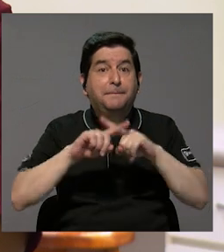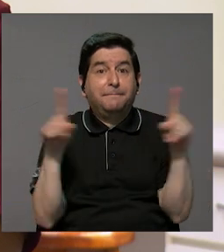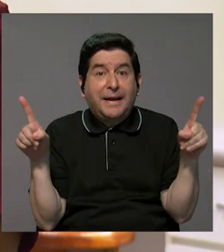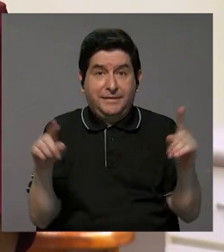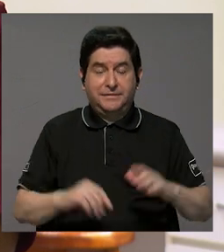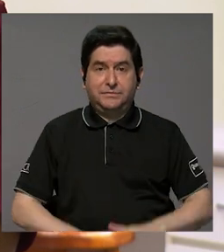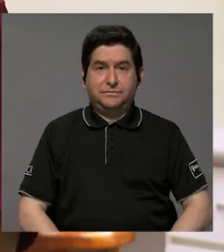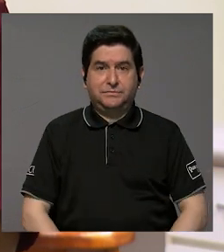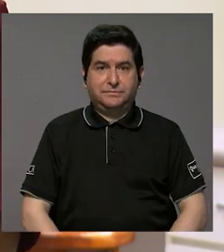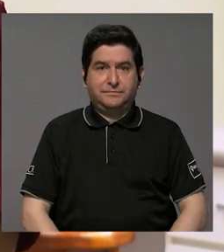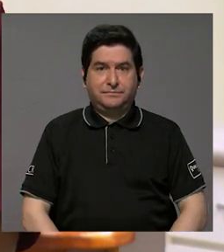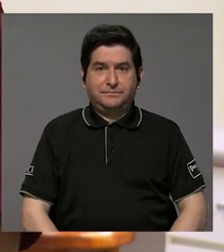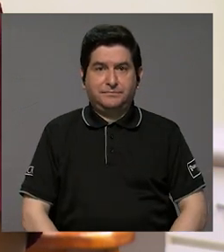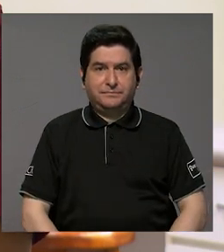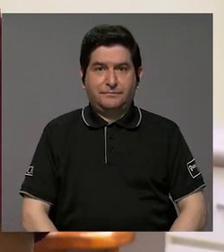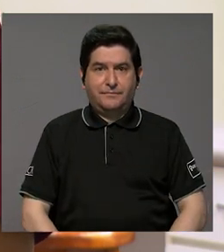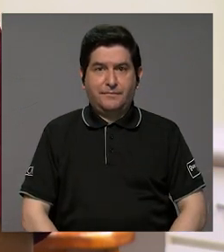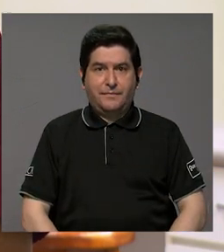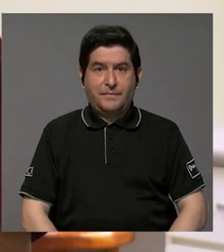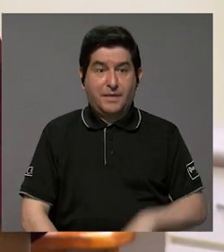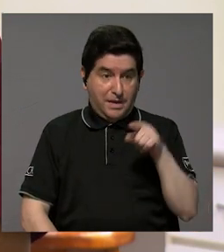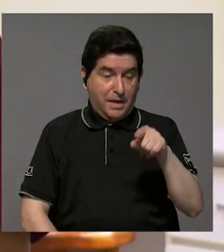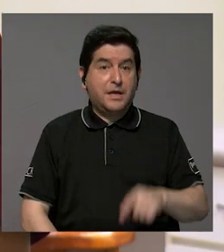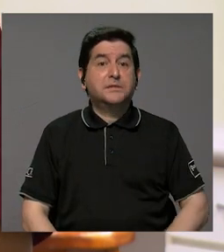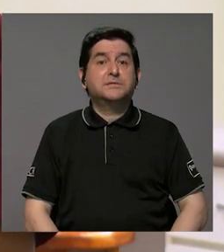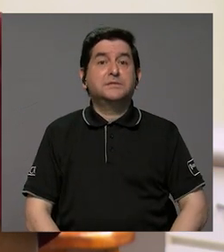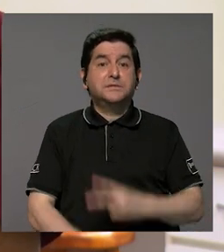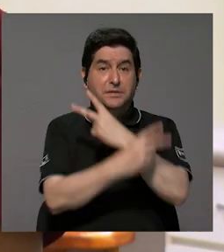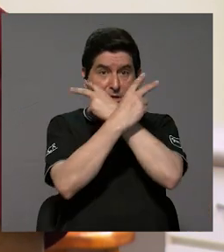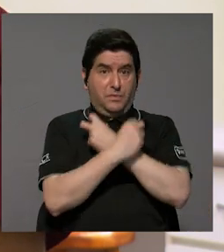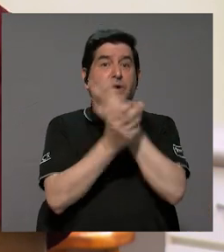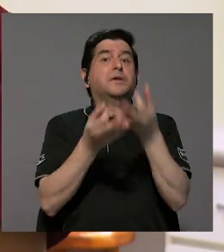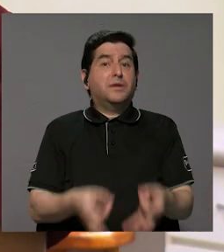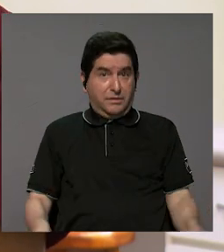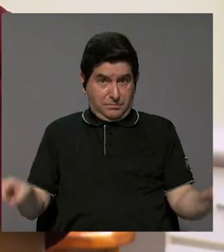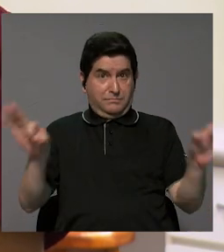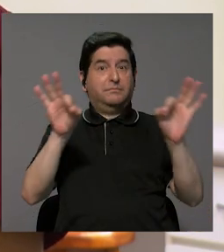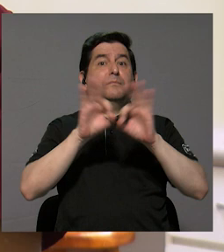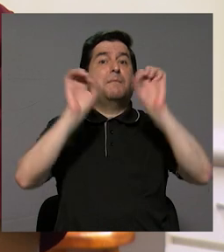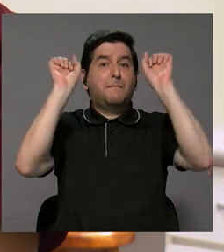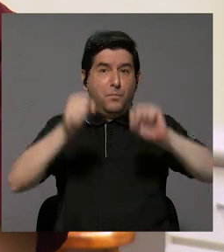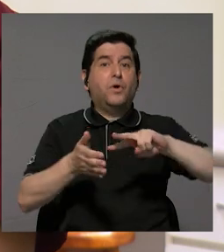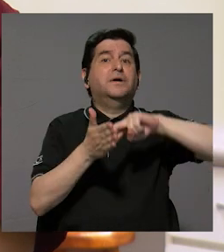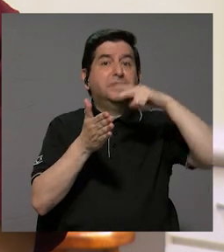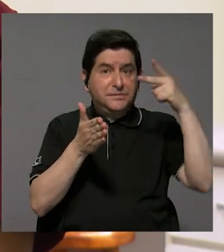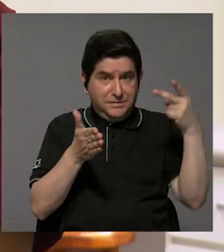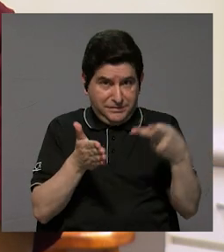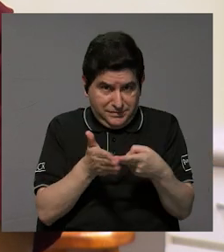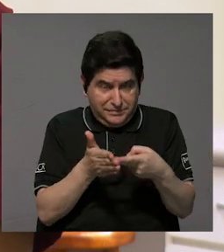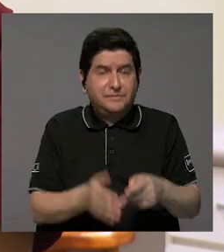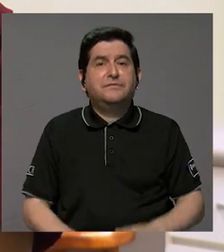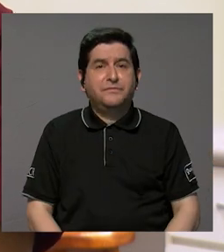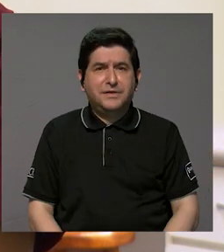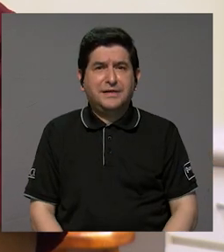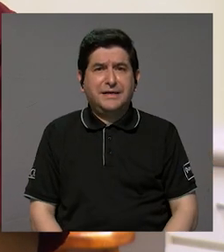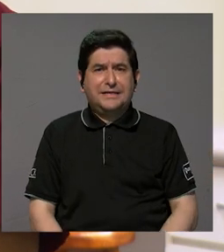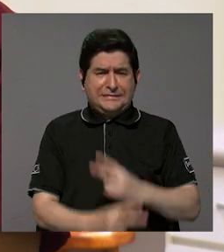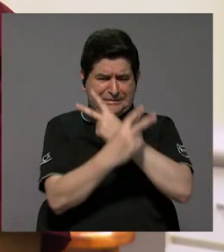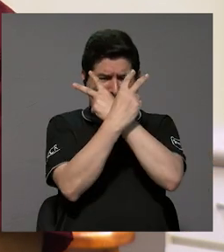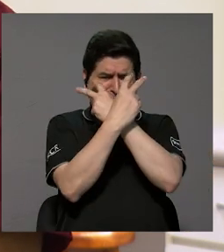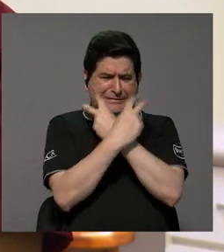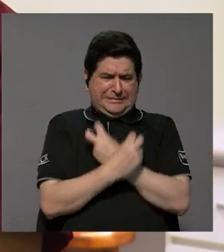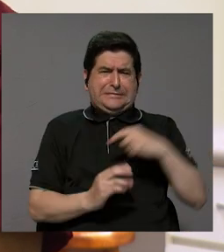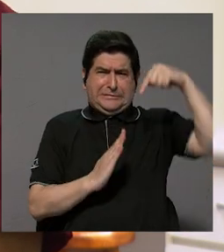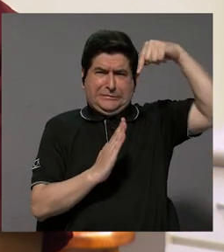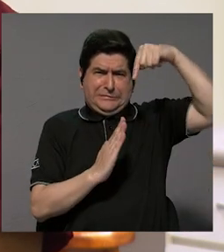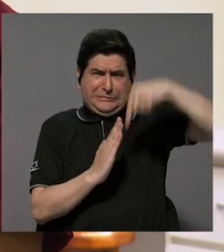Sin embargo, esto es una cantidad de veneno bastante importante que puede provocar un